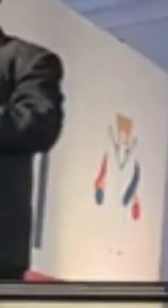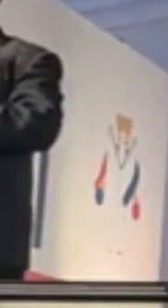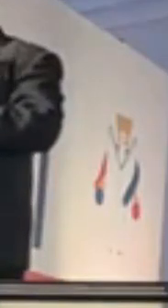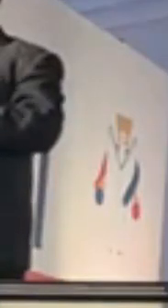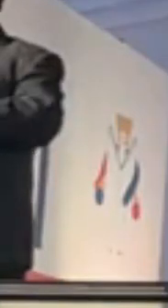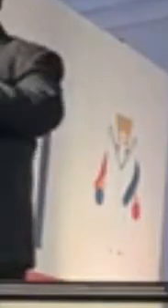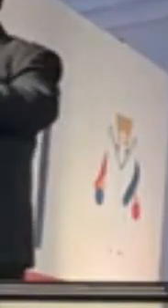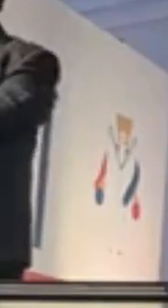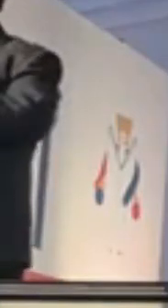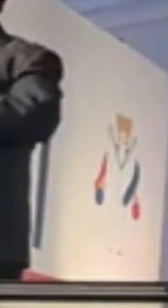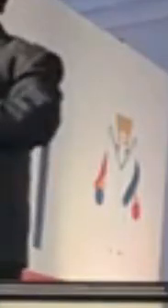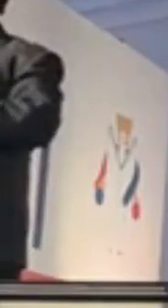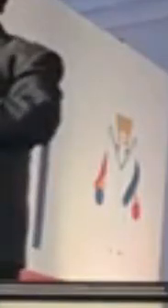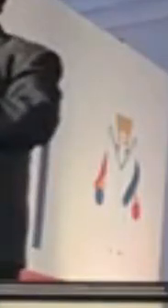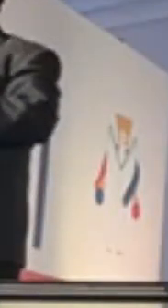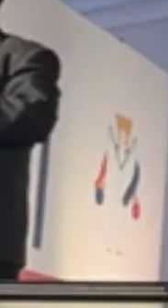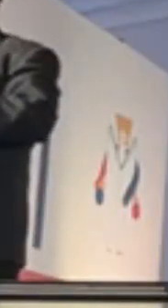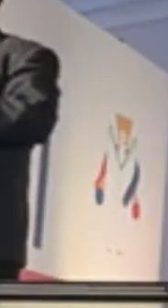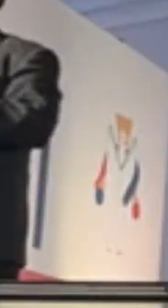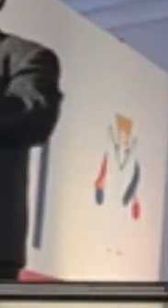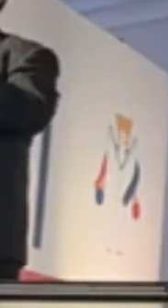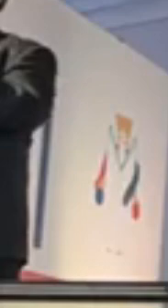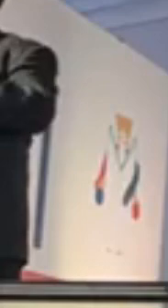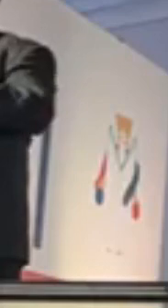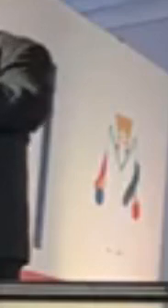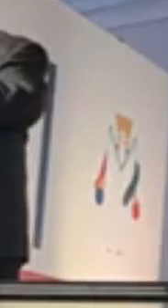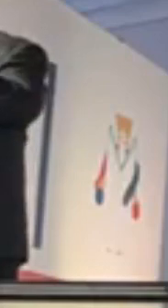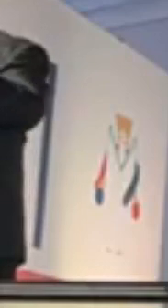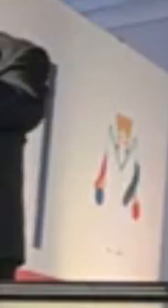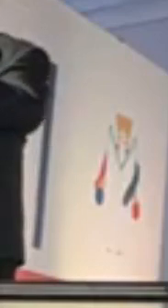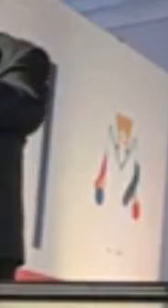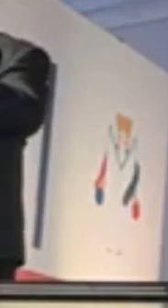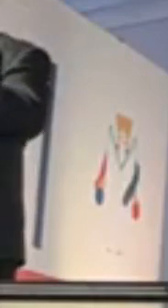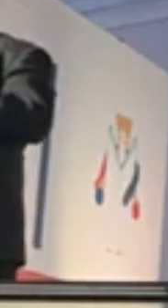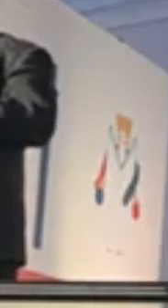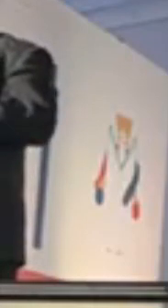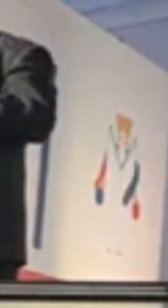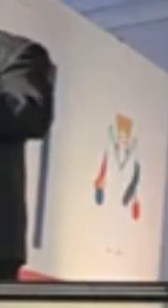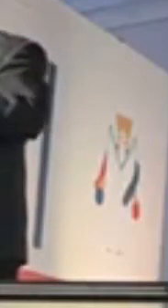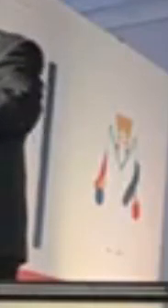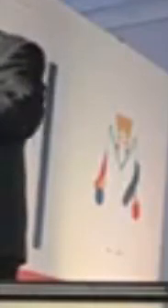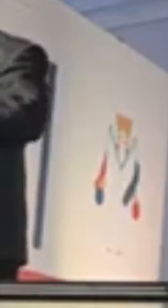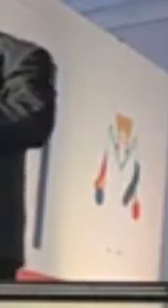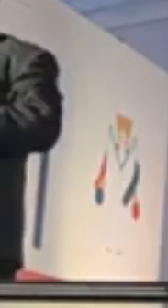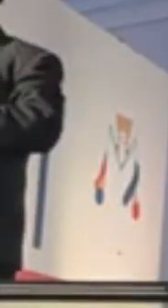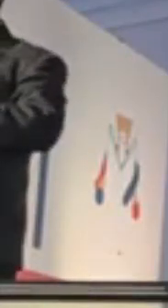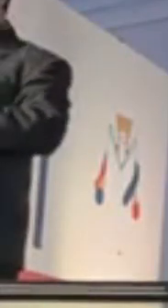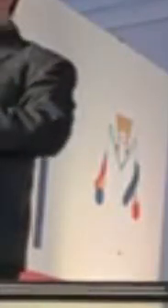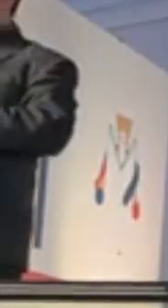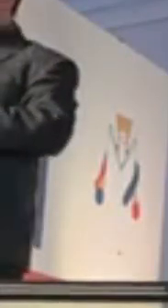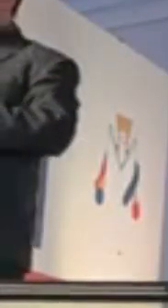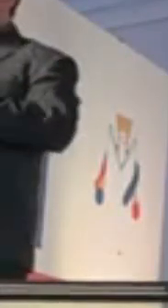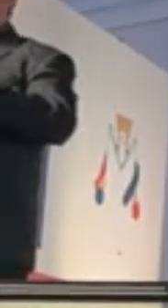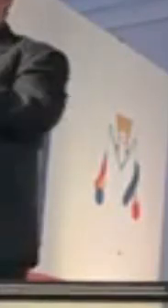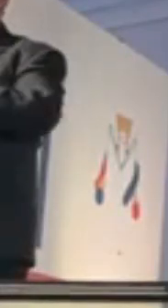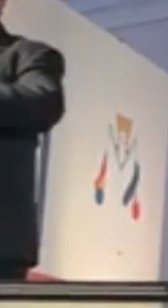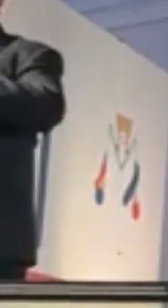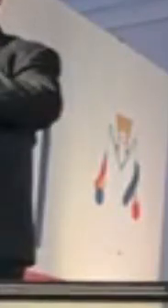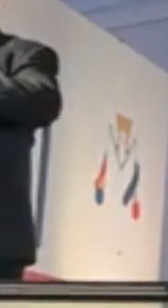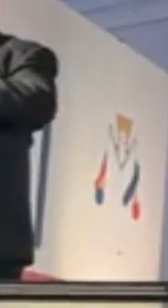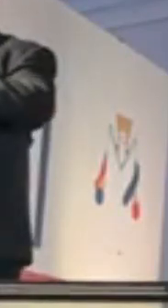que el lawfare, igual que otras estrategias, no es infalible. Porque estamos viendo que Lula seguramente va a ganar las elecciones y